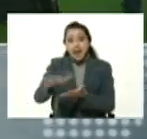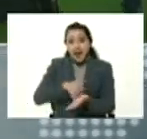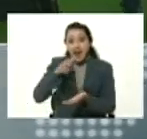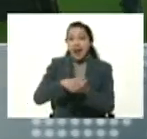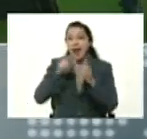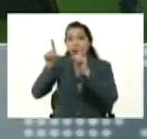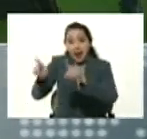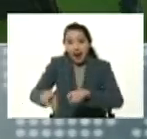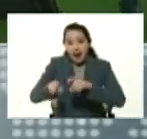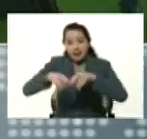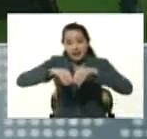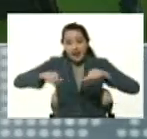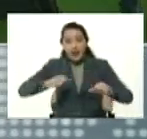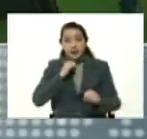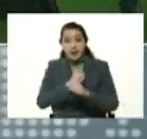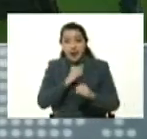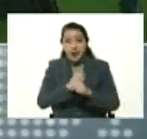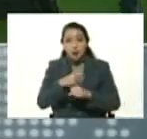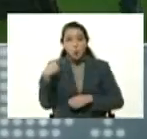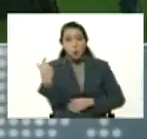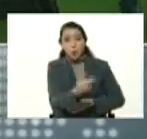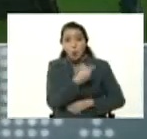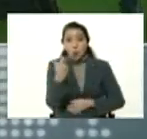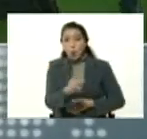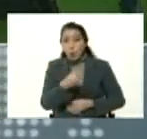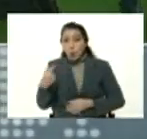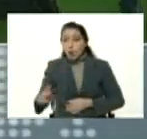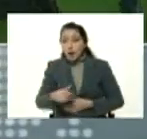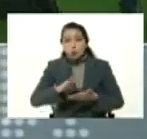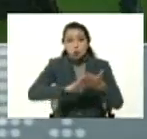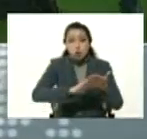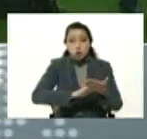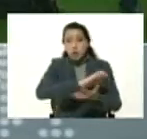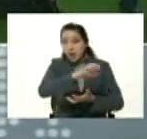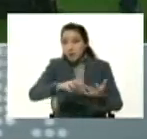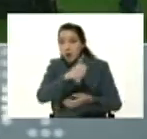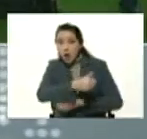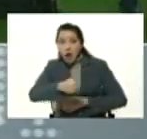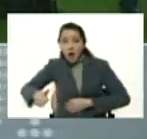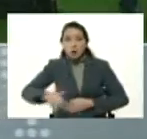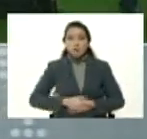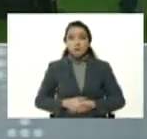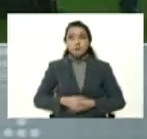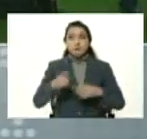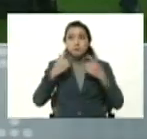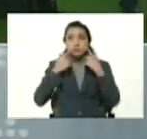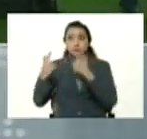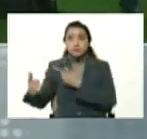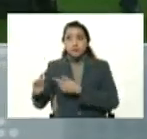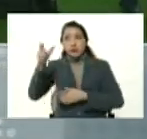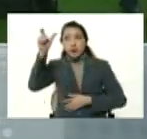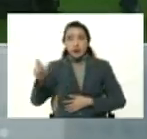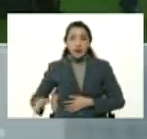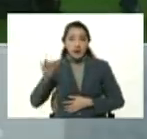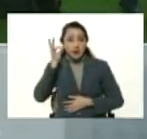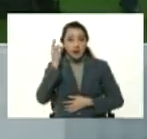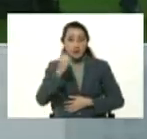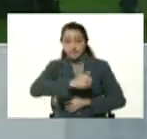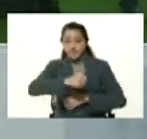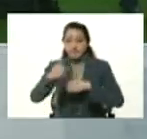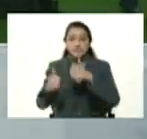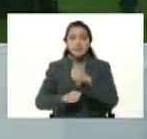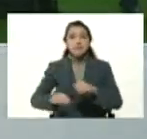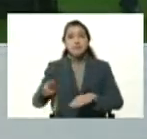venezolano buscando problemas, buscando soluciones. Allá está Tibisay León,